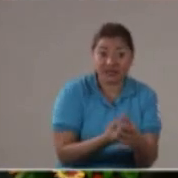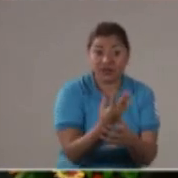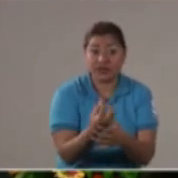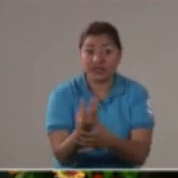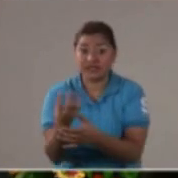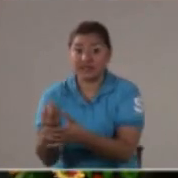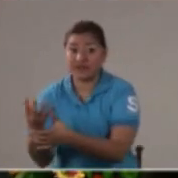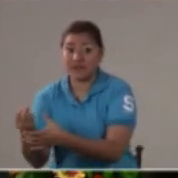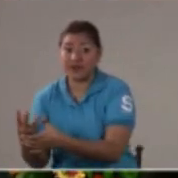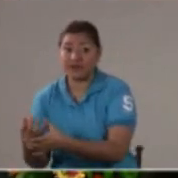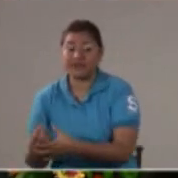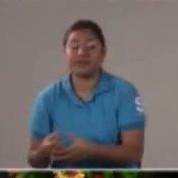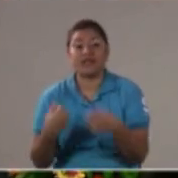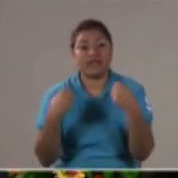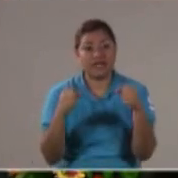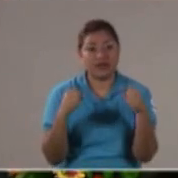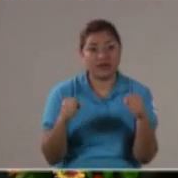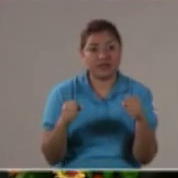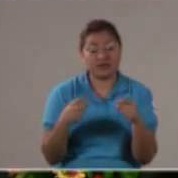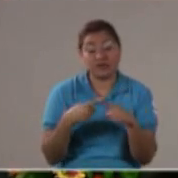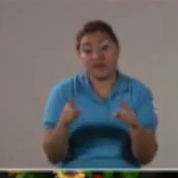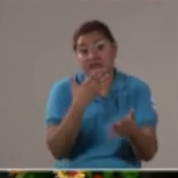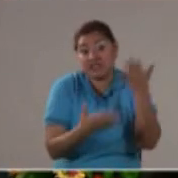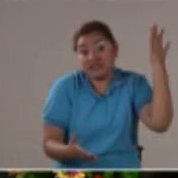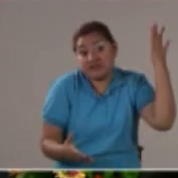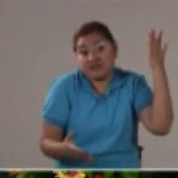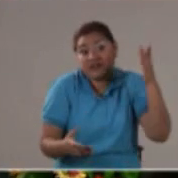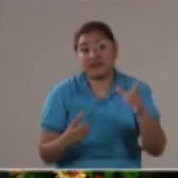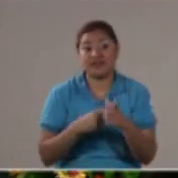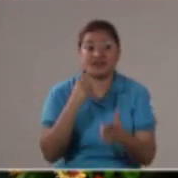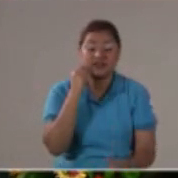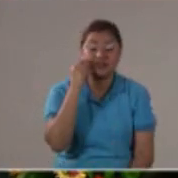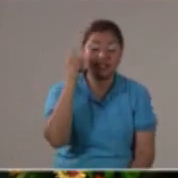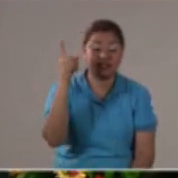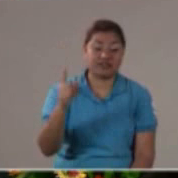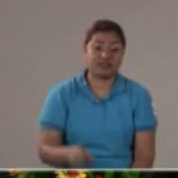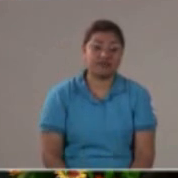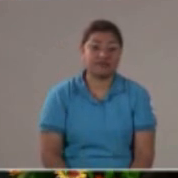Y lo hizo, pero ya partió con el Señor.